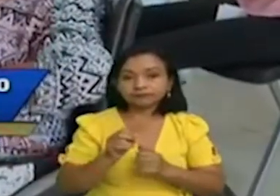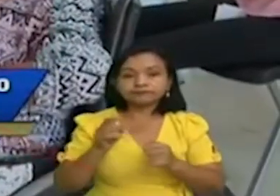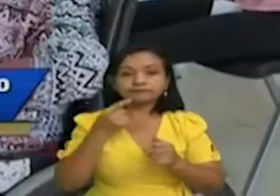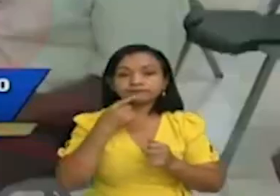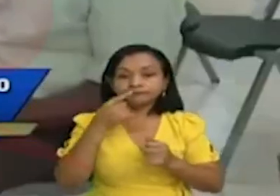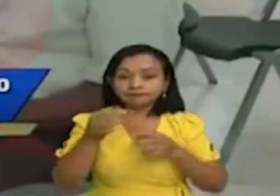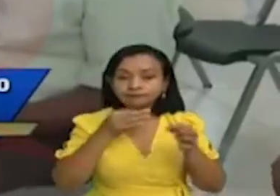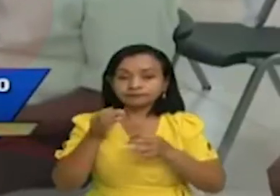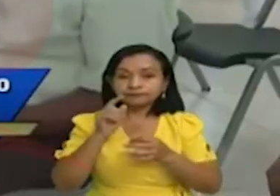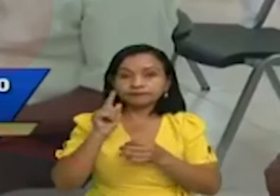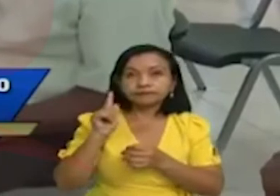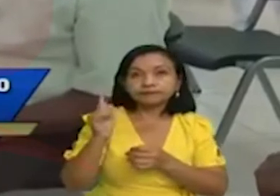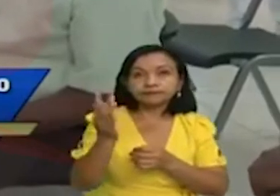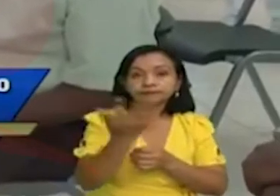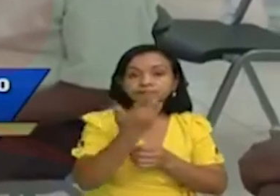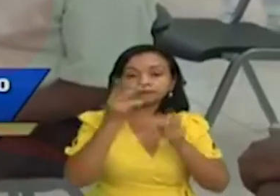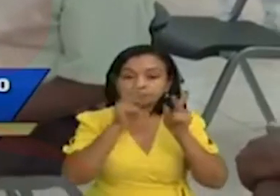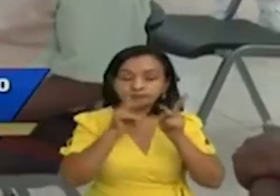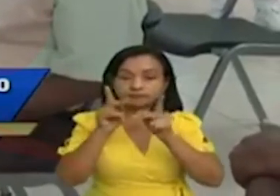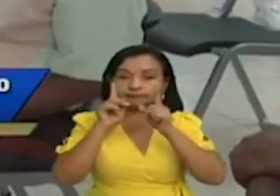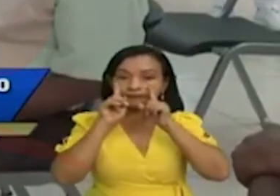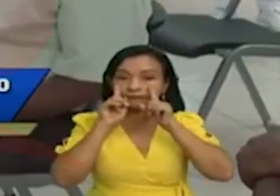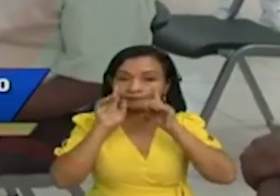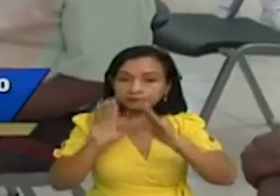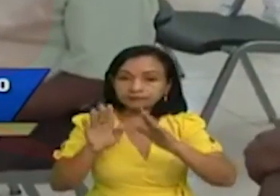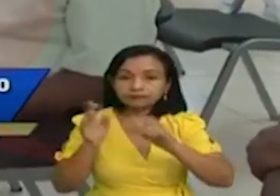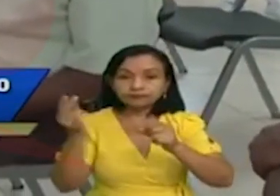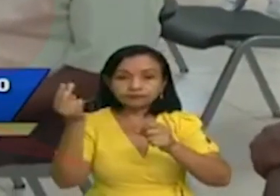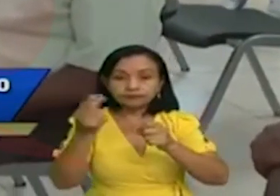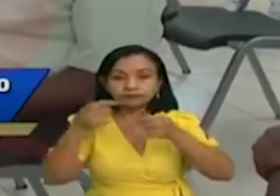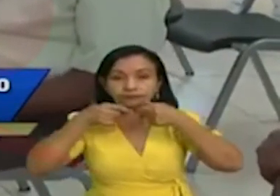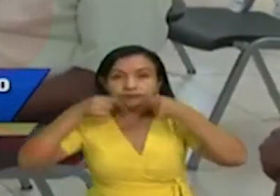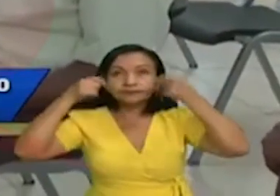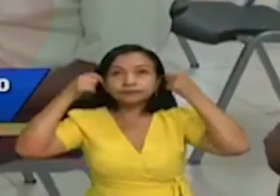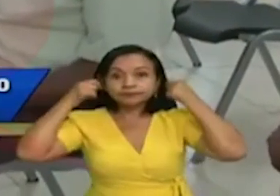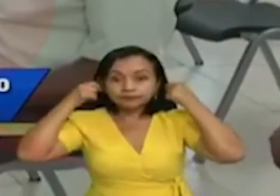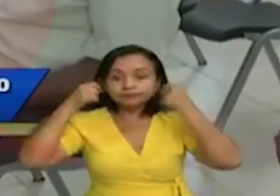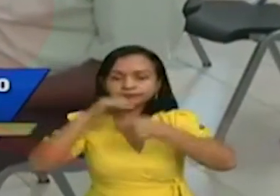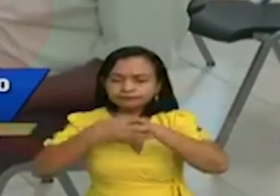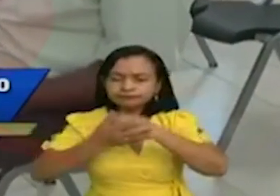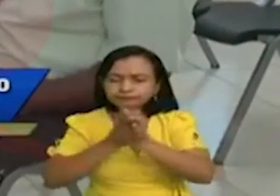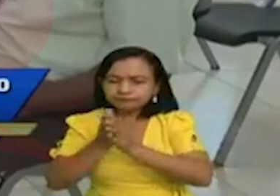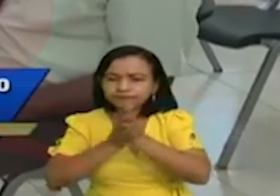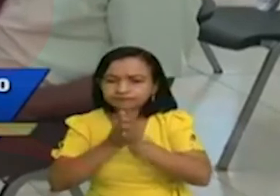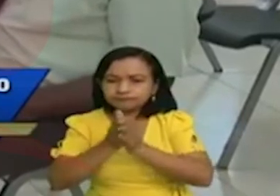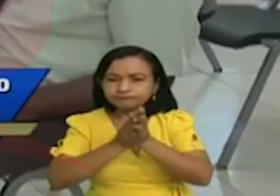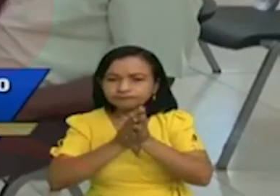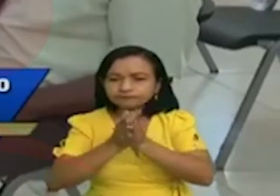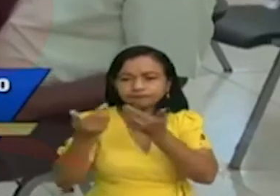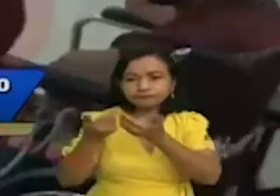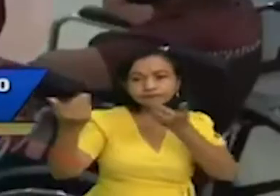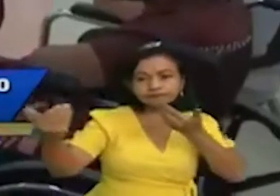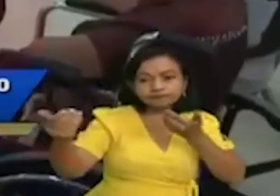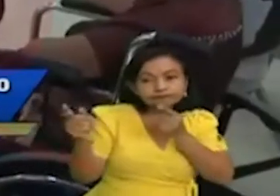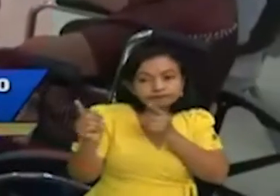Covishield donado por la Organización Mundial de la Salud a través del mecanismo COVAX. Las personas que se están inmunizando son las de